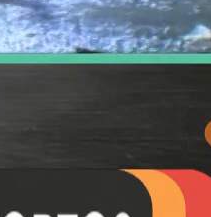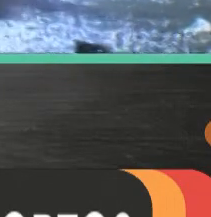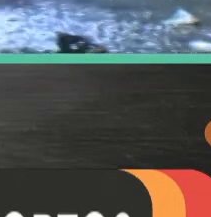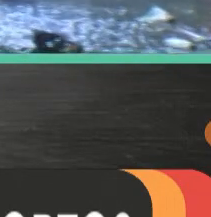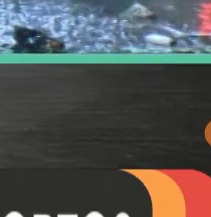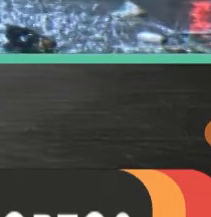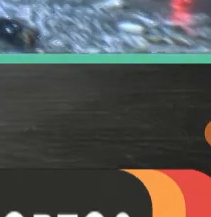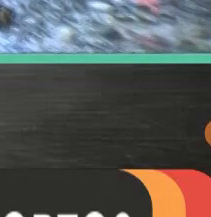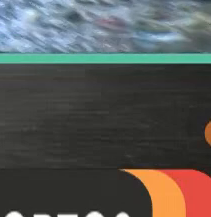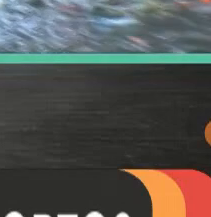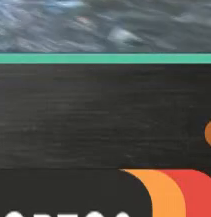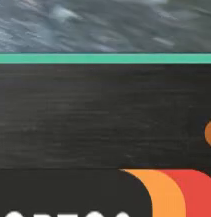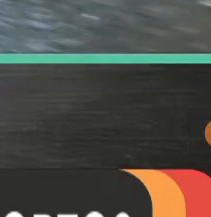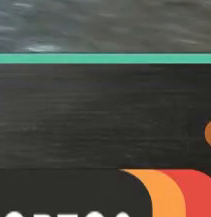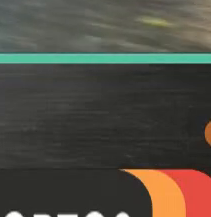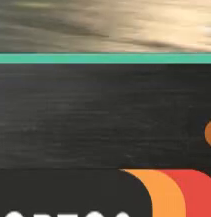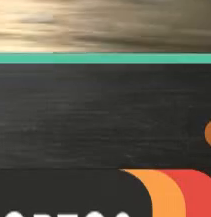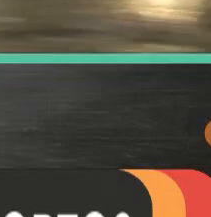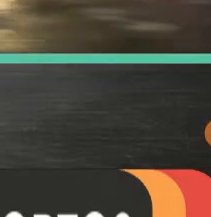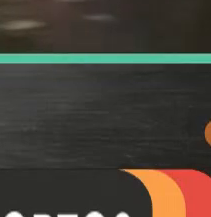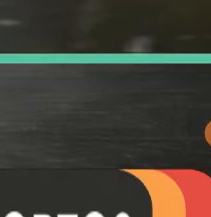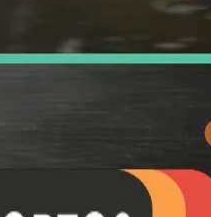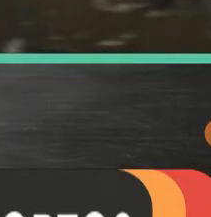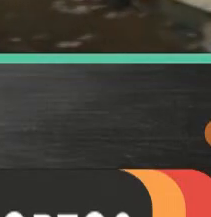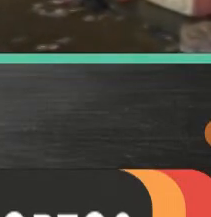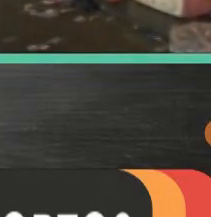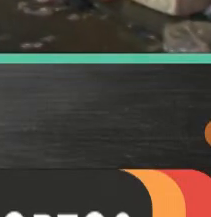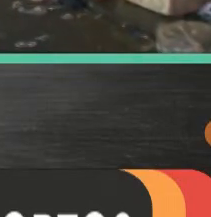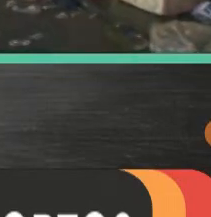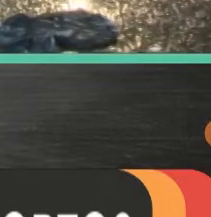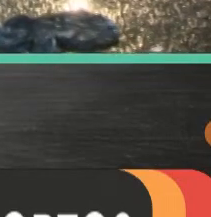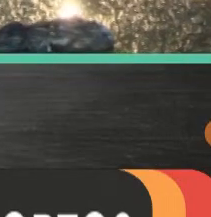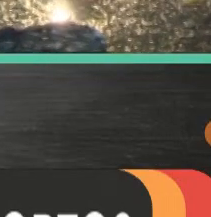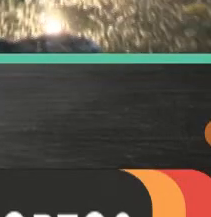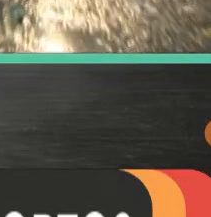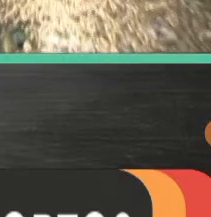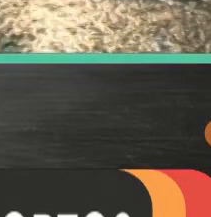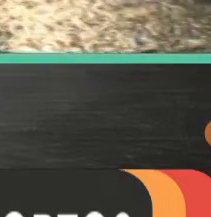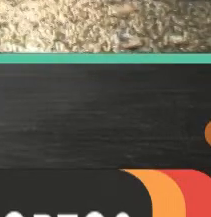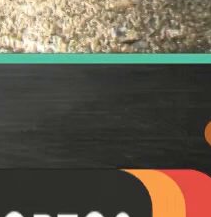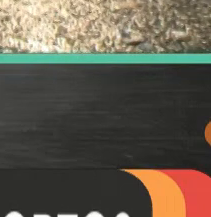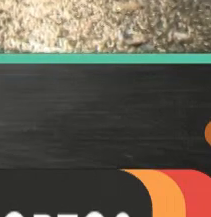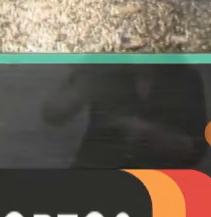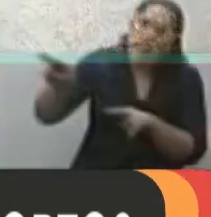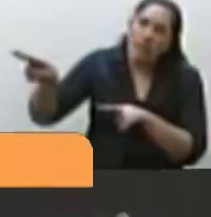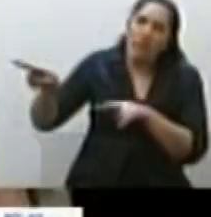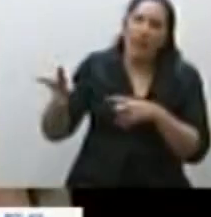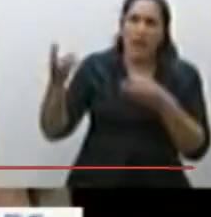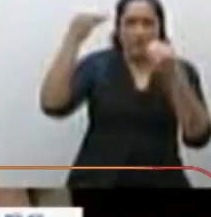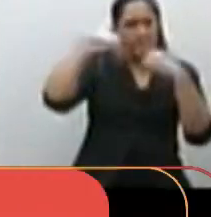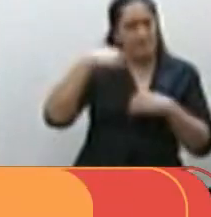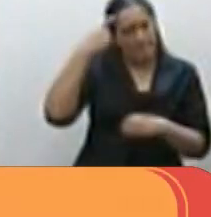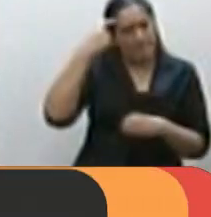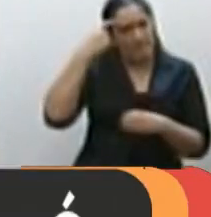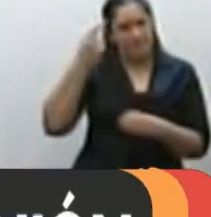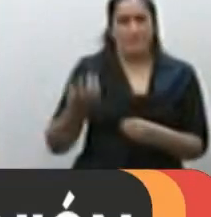de que se cerrase esta maratónica sesión, y ella explicó por qué decidió cambiar su opinión. Algunos